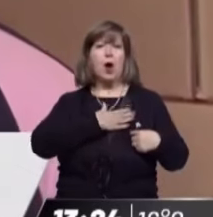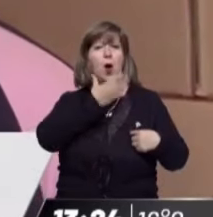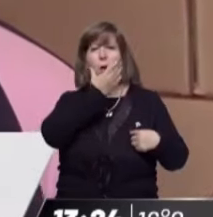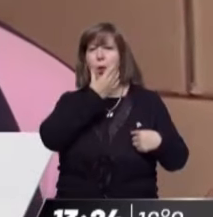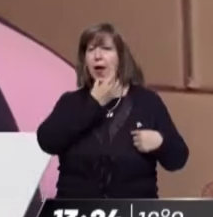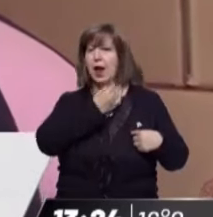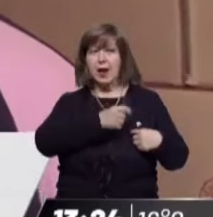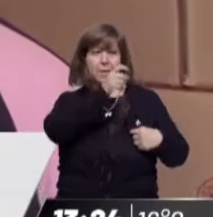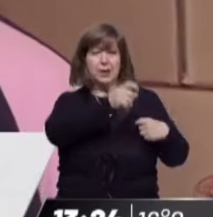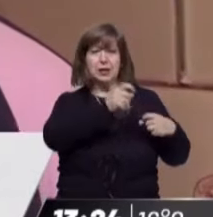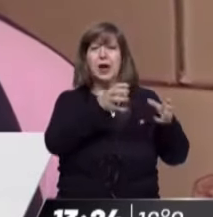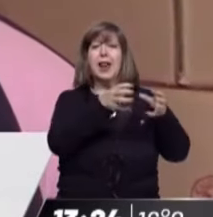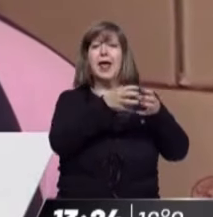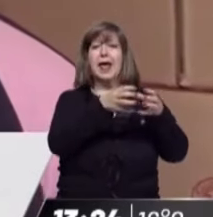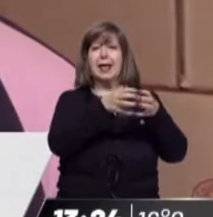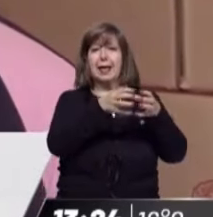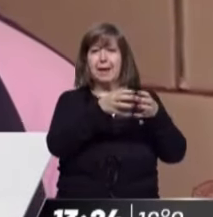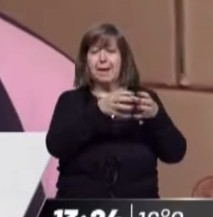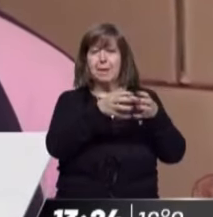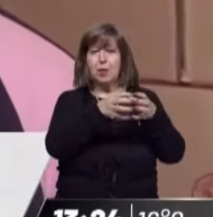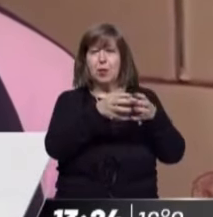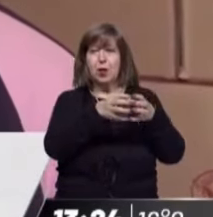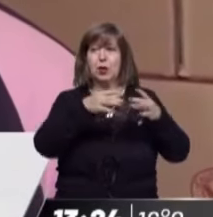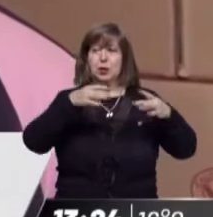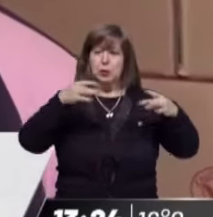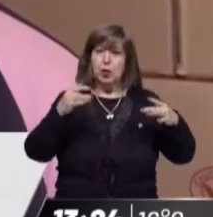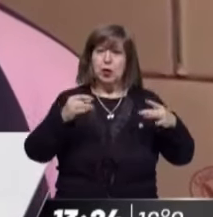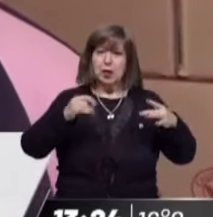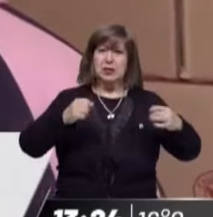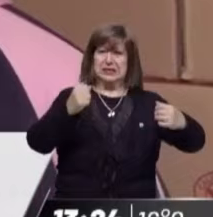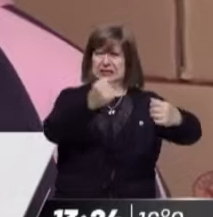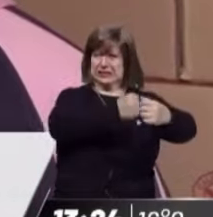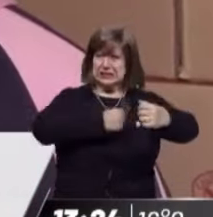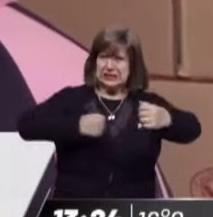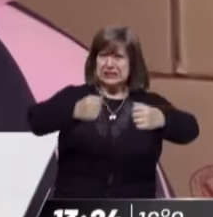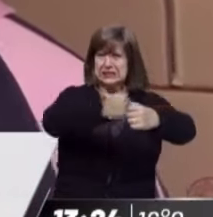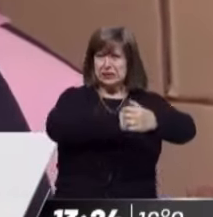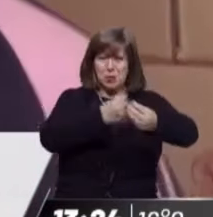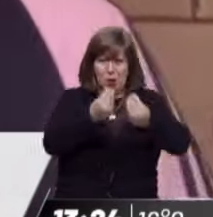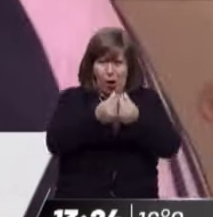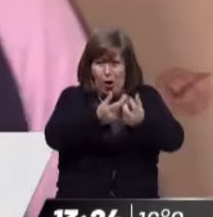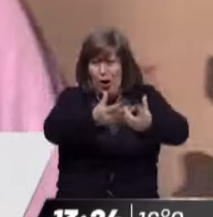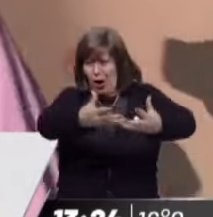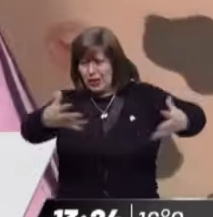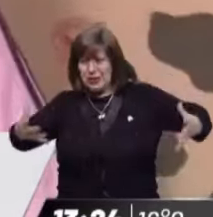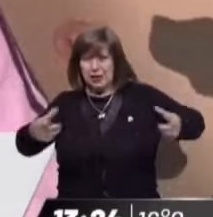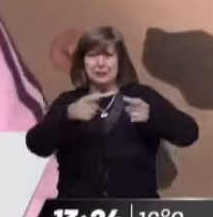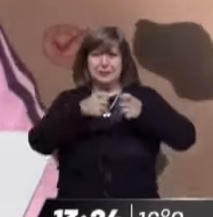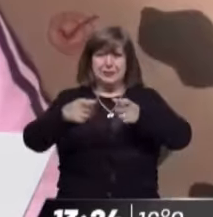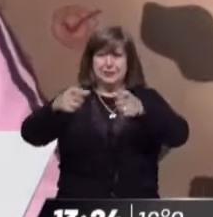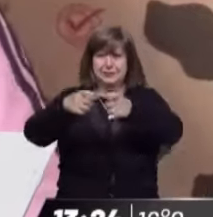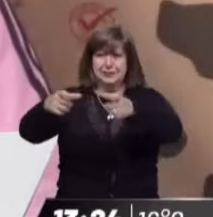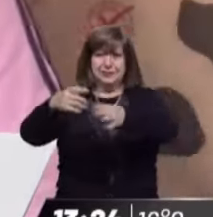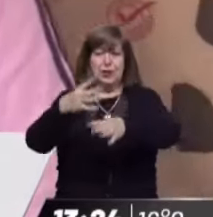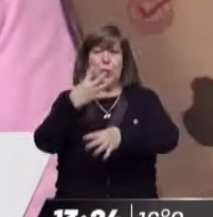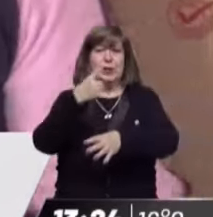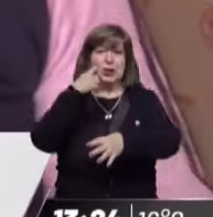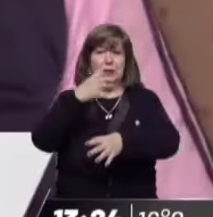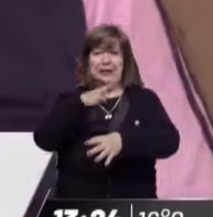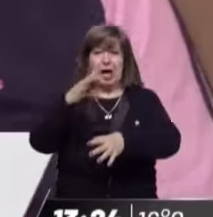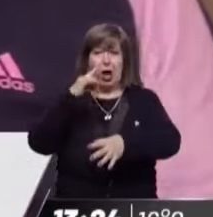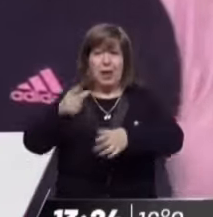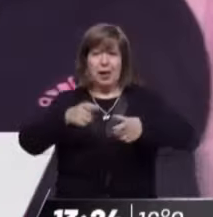este trabajo que que cuesta mucho pero se hace con amor es lo importante la campaña